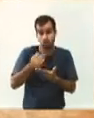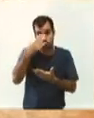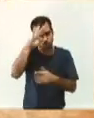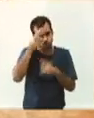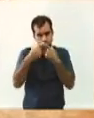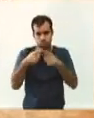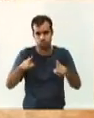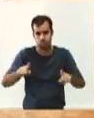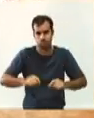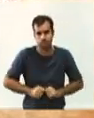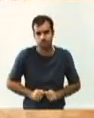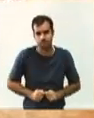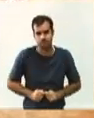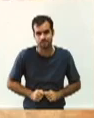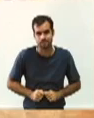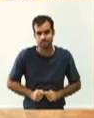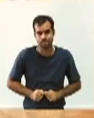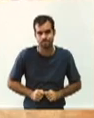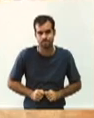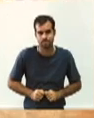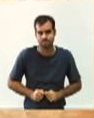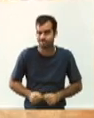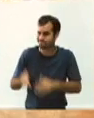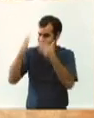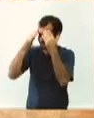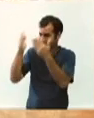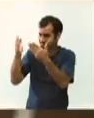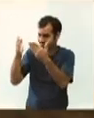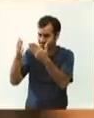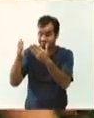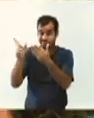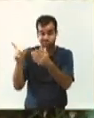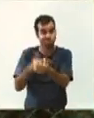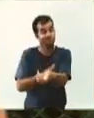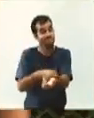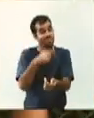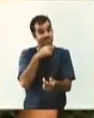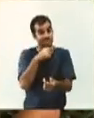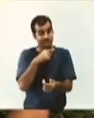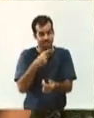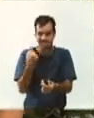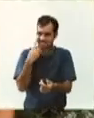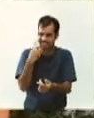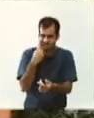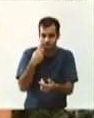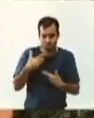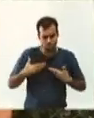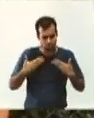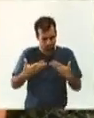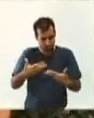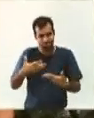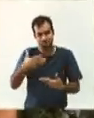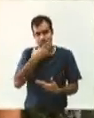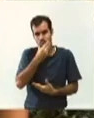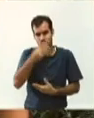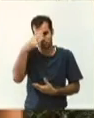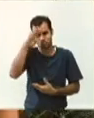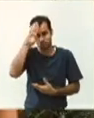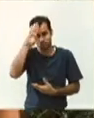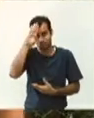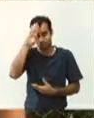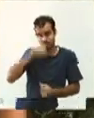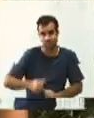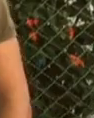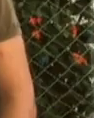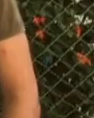y a nuestra revolución como sí. Muchísimas gracias. Donantes de sangre, demostrando el humanismo de la juventud cubana. Somos, y